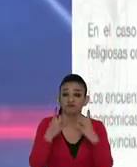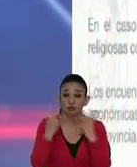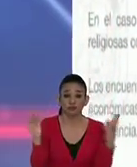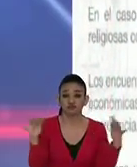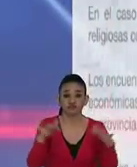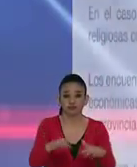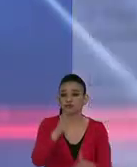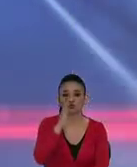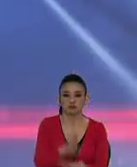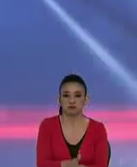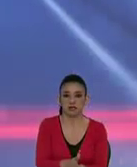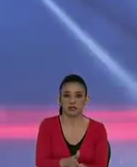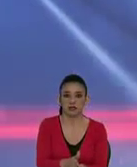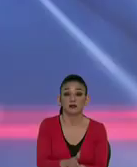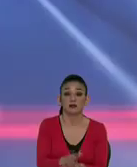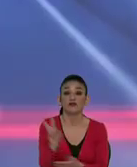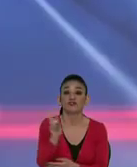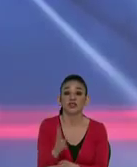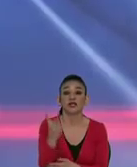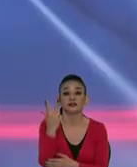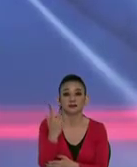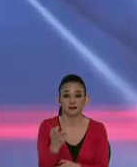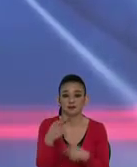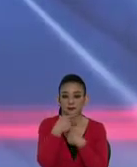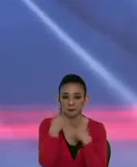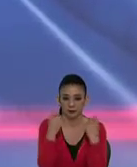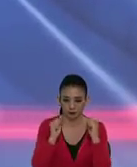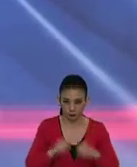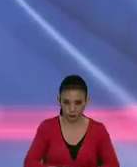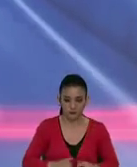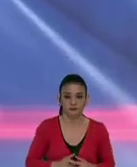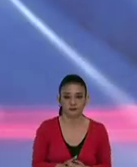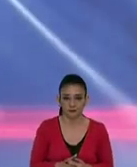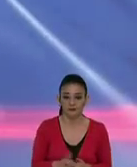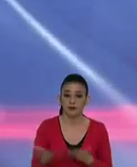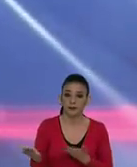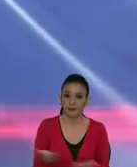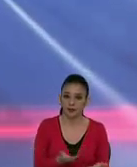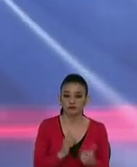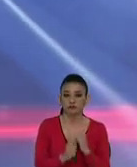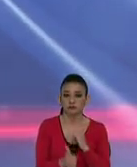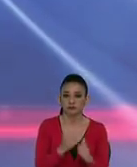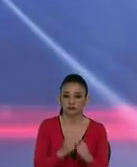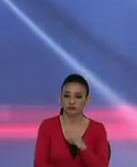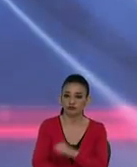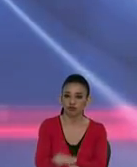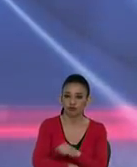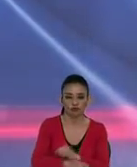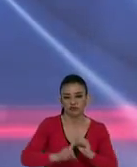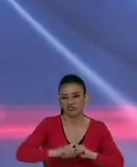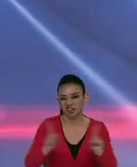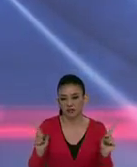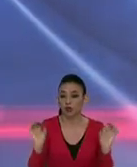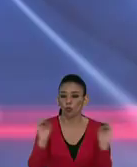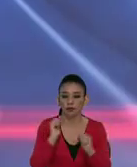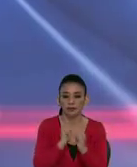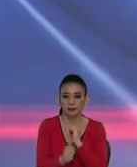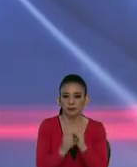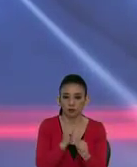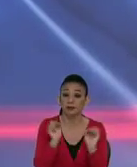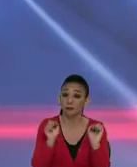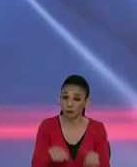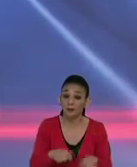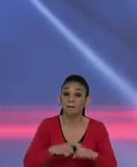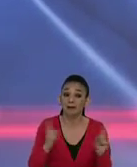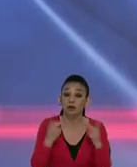a partir de las 0 horas del viernes 13 de marzo. En lo que tiene que ver con eventos deportivos, dice el comunicado, los mismos se los realizará sin público.